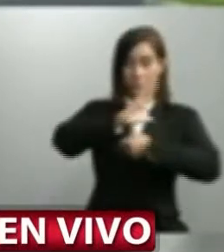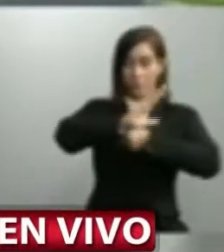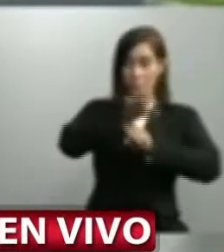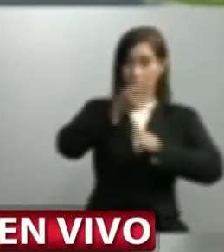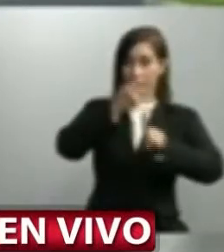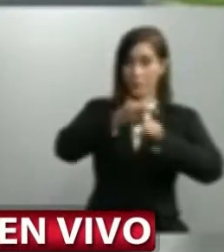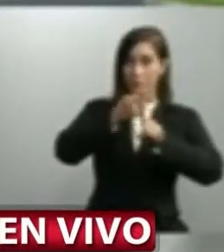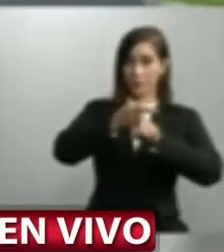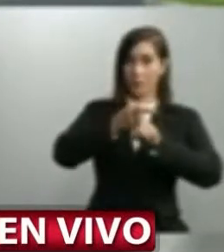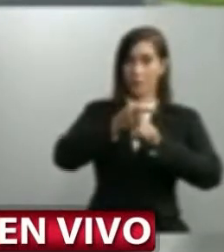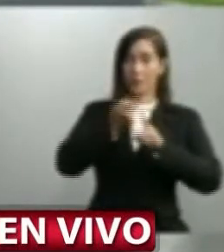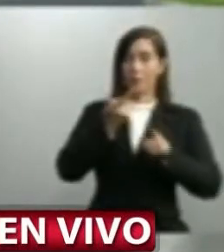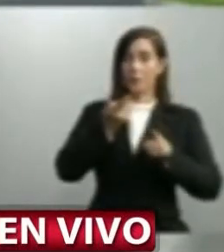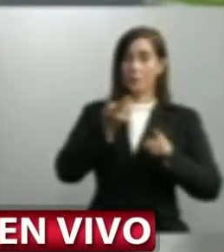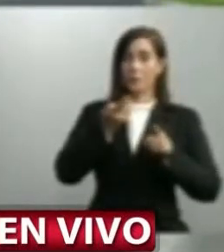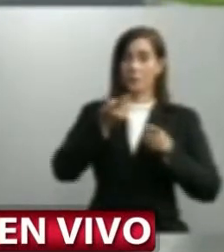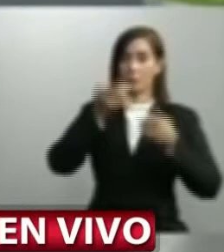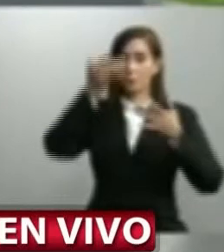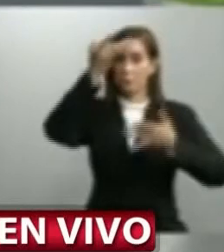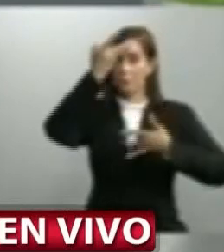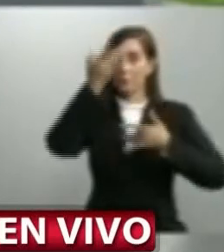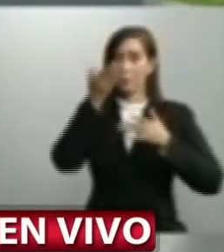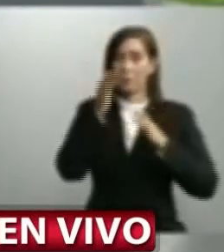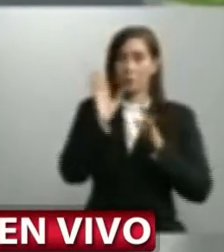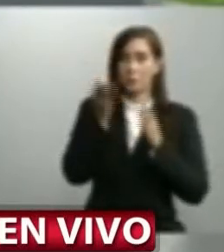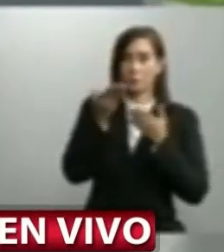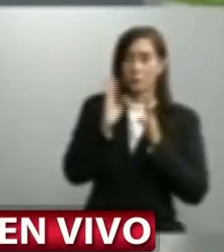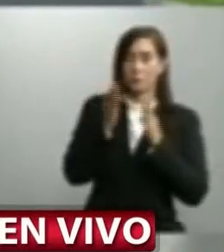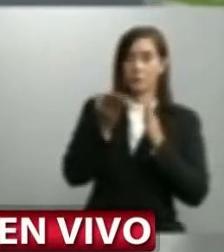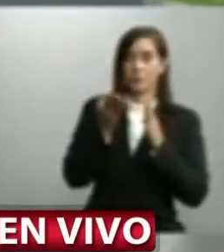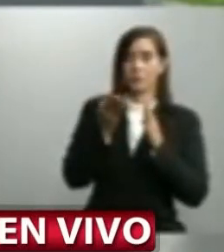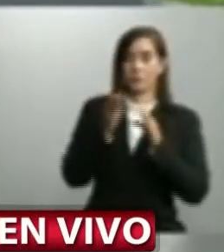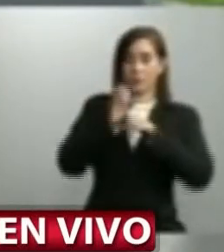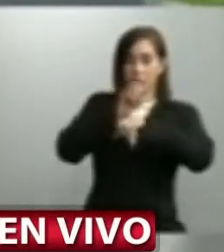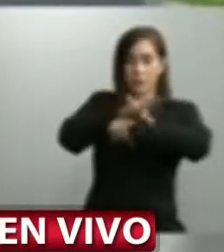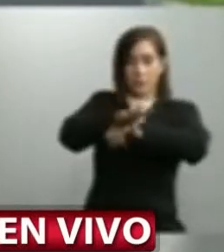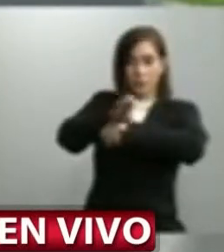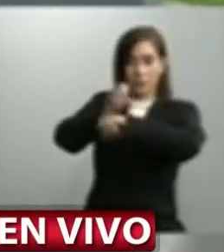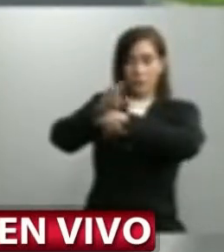es gente que está positiva y que está contagiando.